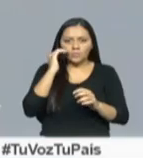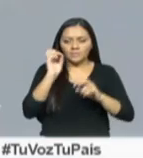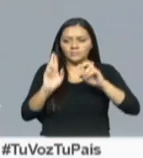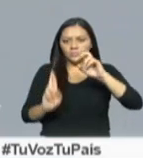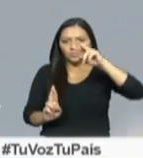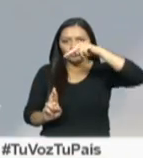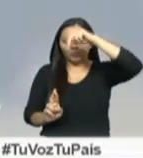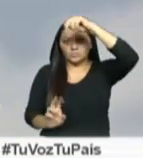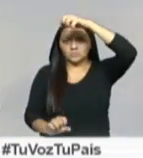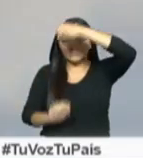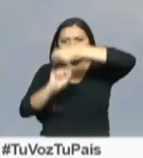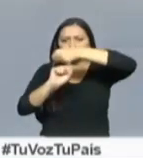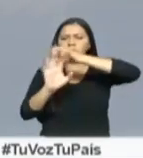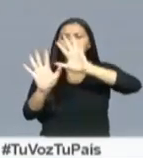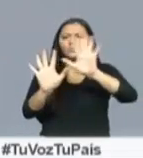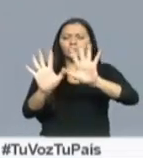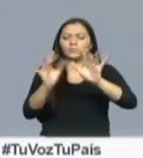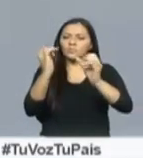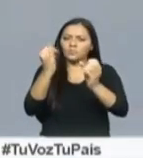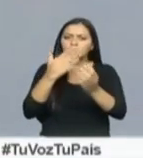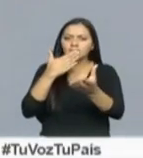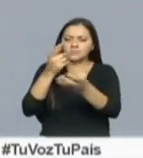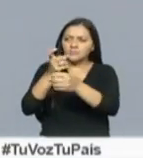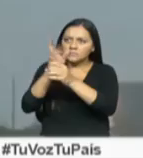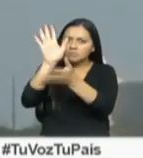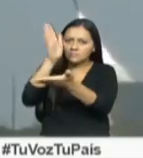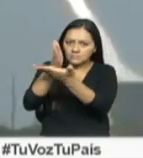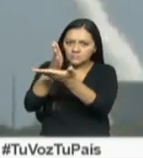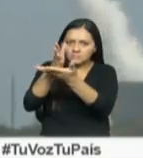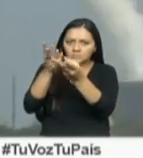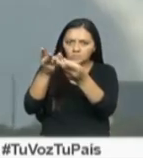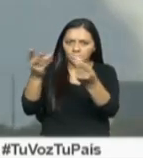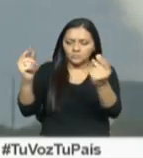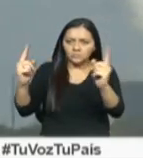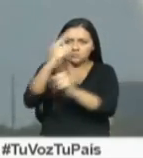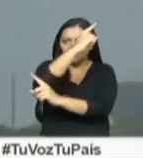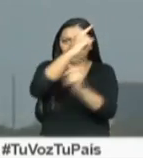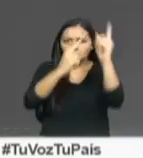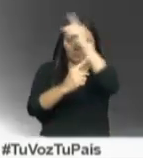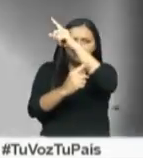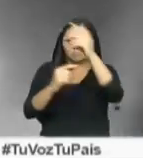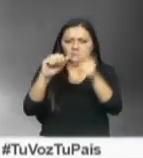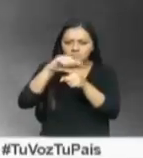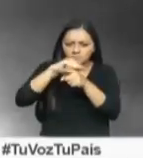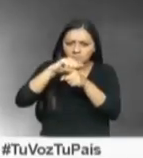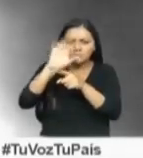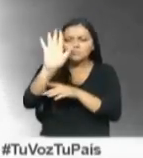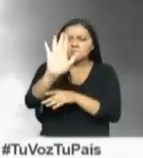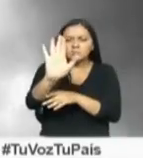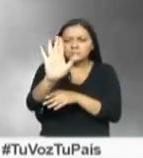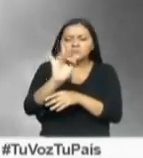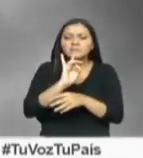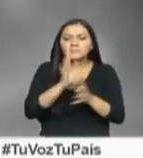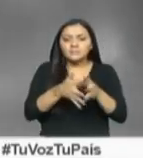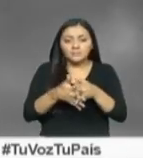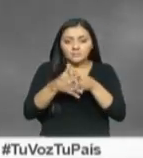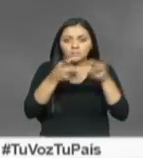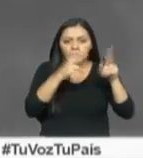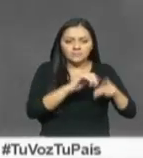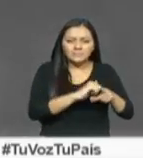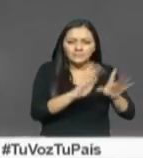norte suspenda su programa nuclear a cambio de que se detengan las maniobras militares iniciadas el martes por Estados Unidos en el